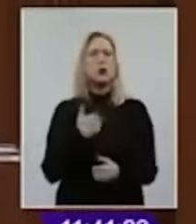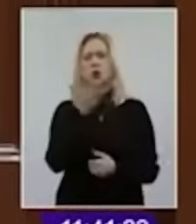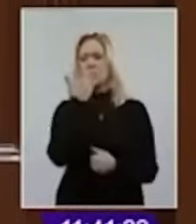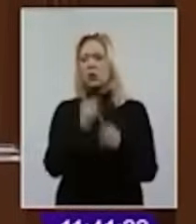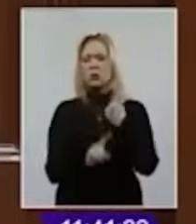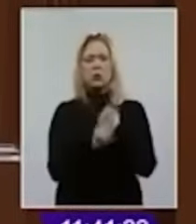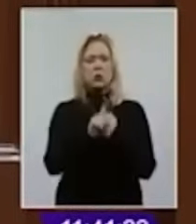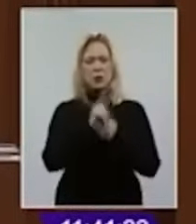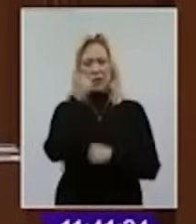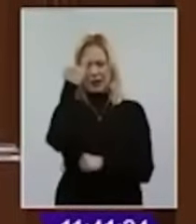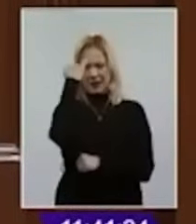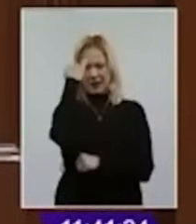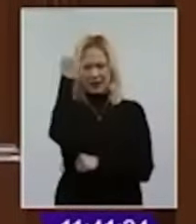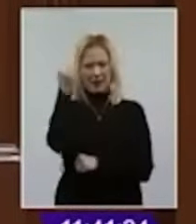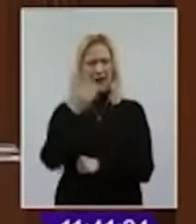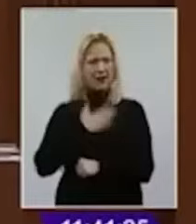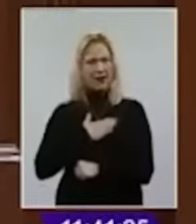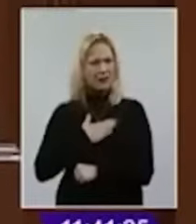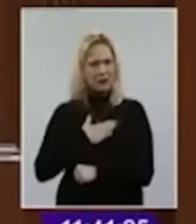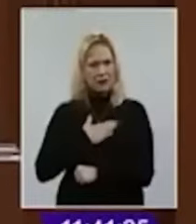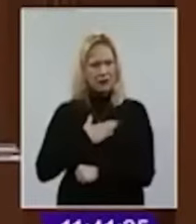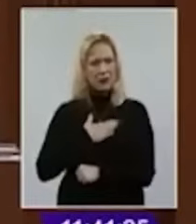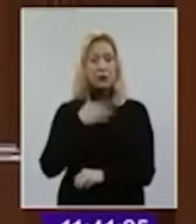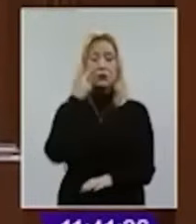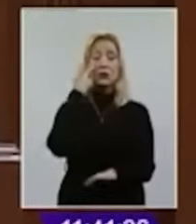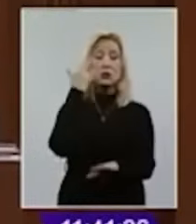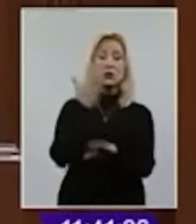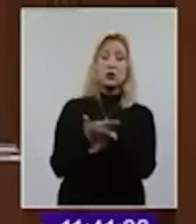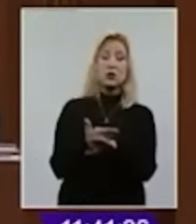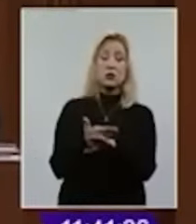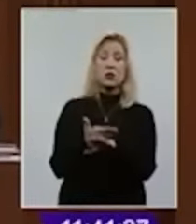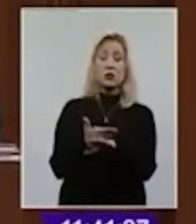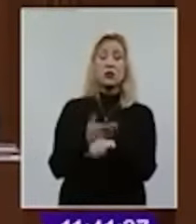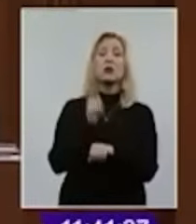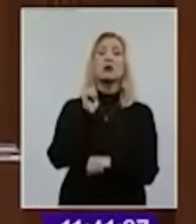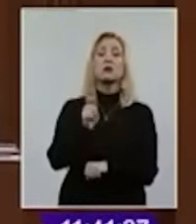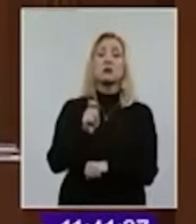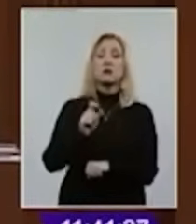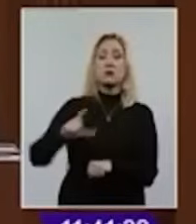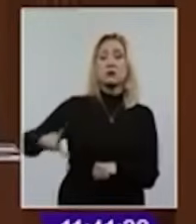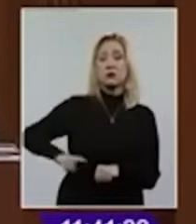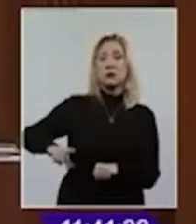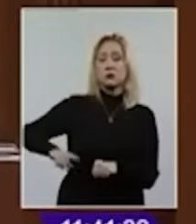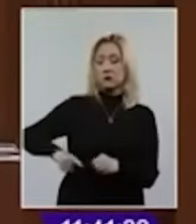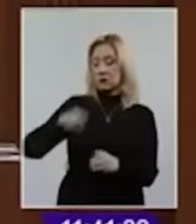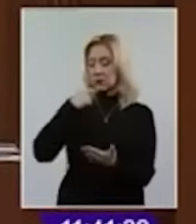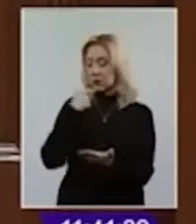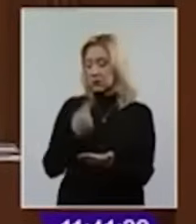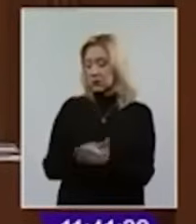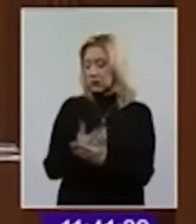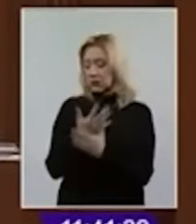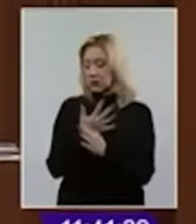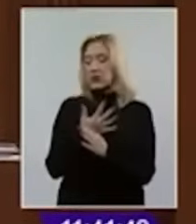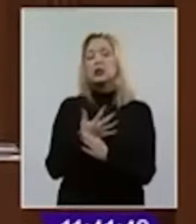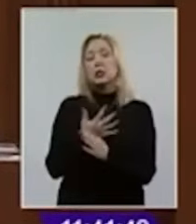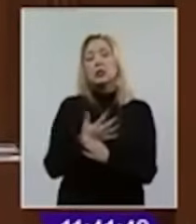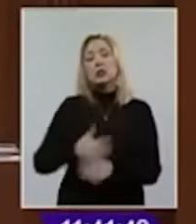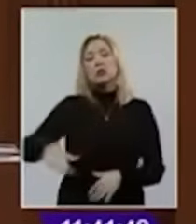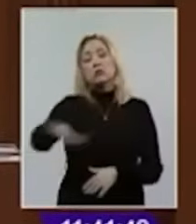una responsabilidad de Estado para proporcionar a la sociedad mexicana seguridad